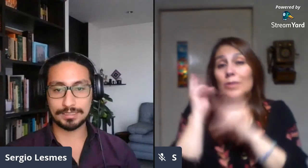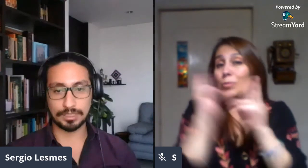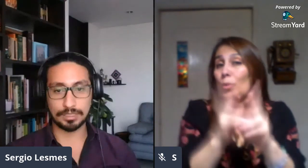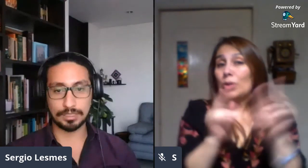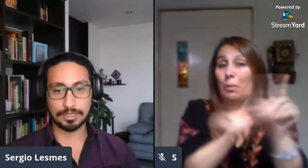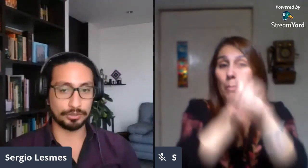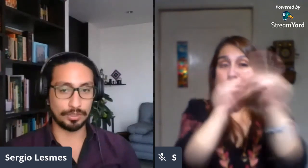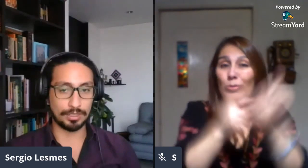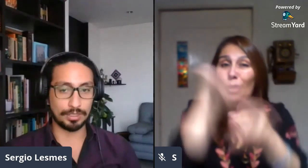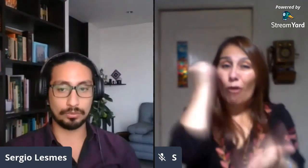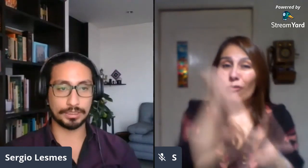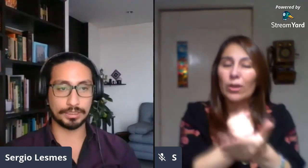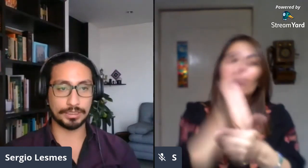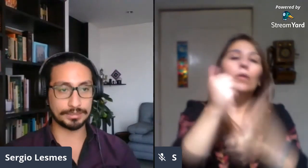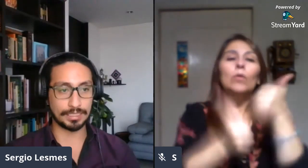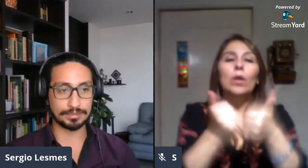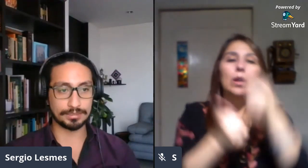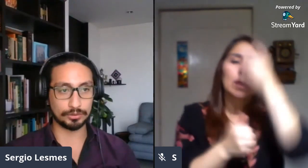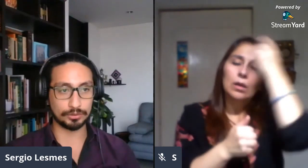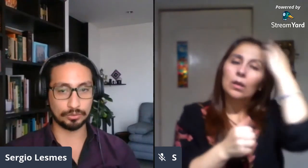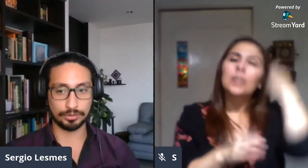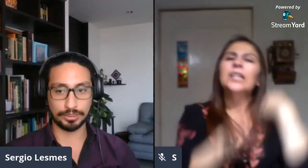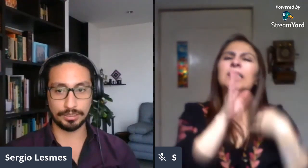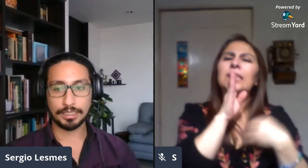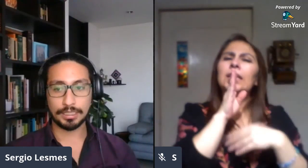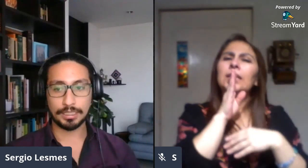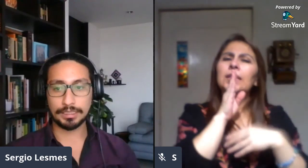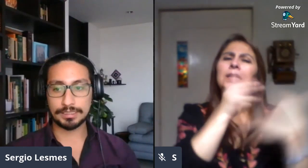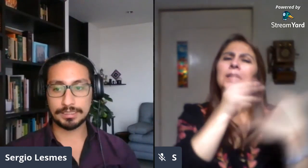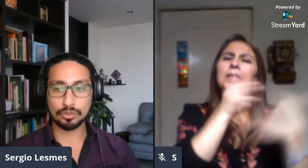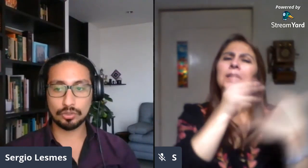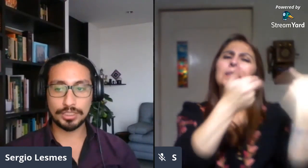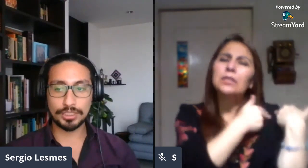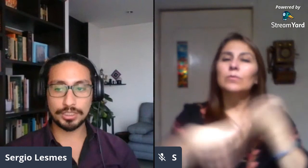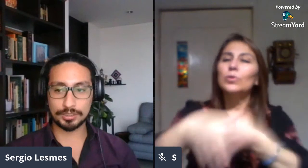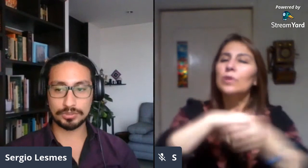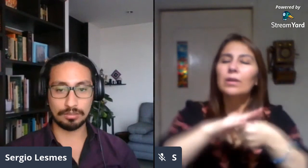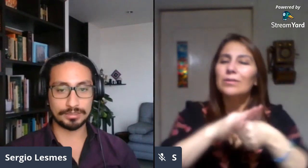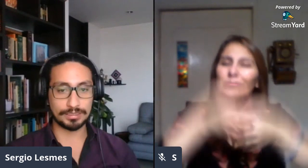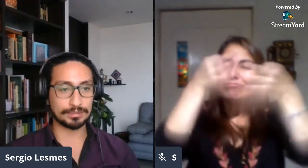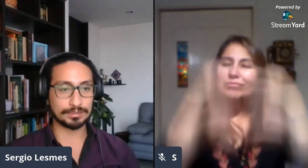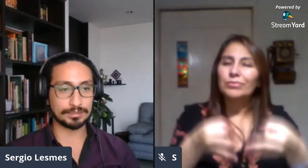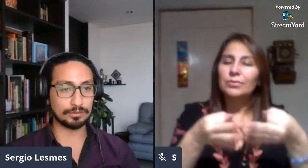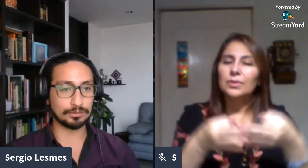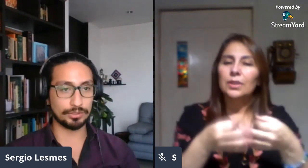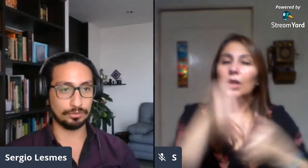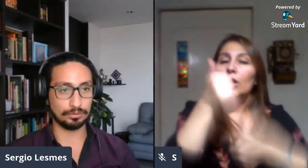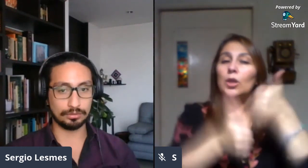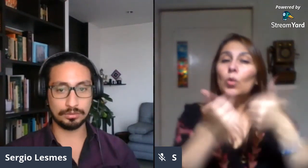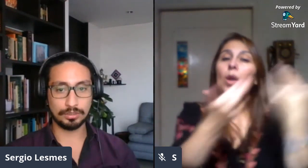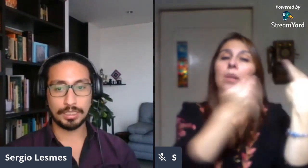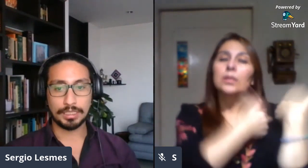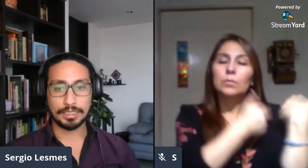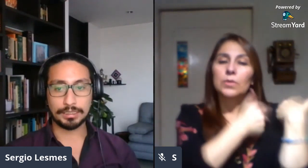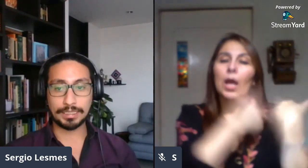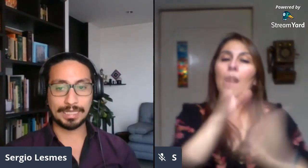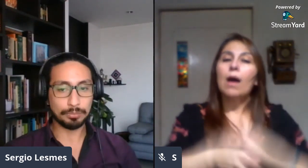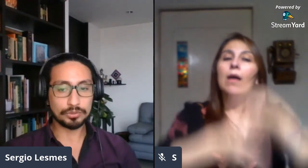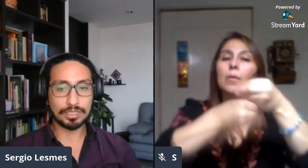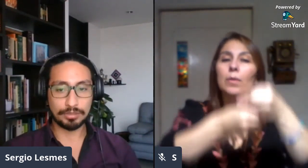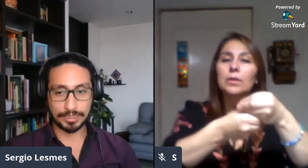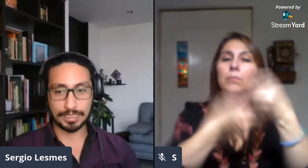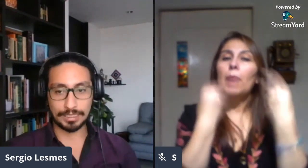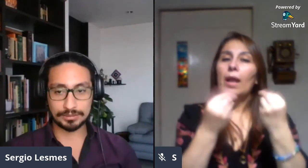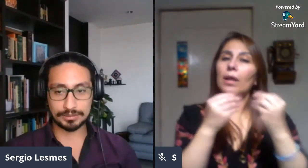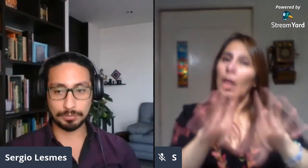obligatoria, y es quiénes son los directos responsables de esta situación, ¿no? Y qué responsabilidad les corresponde además asumir para cambiar